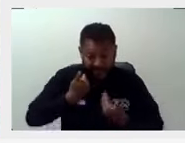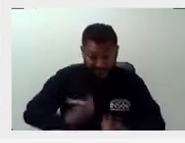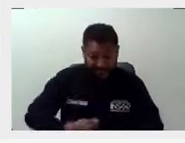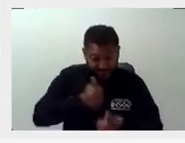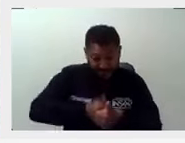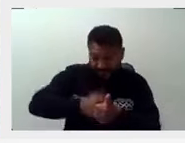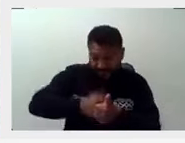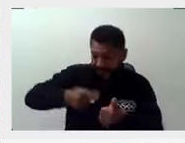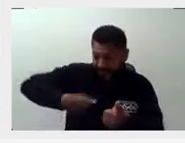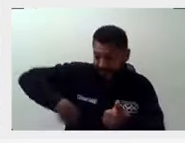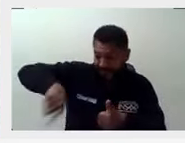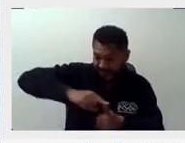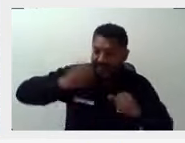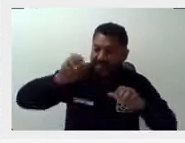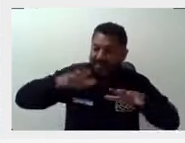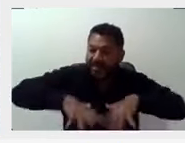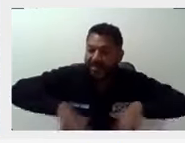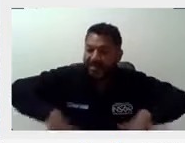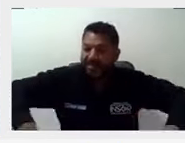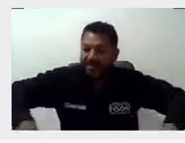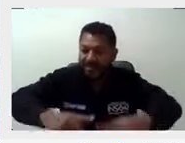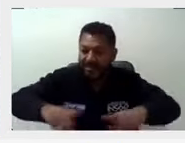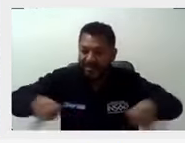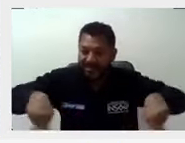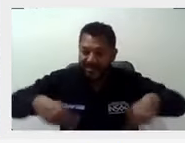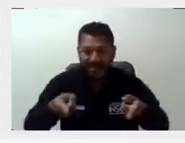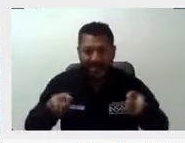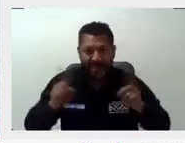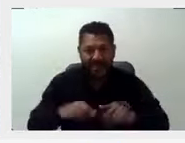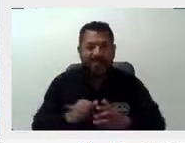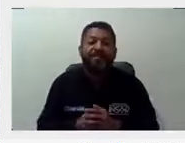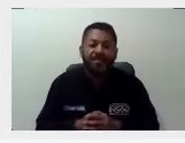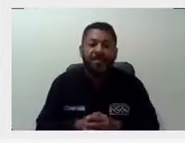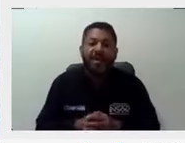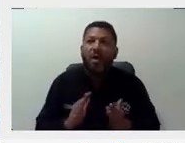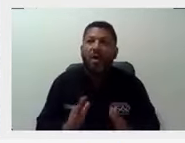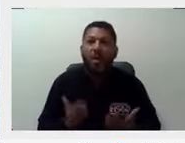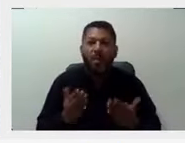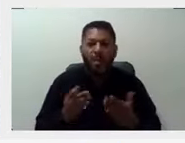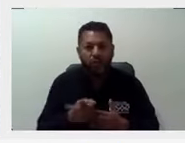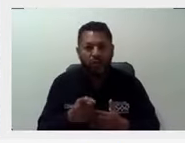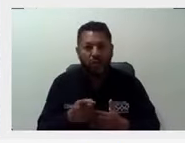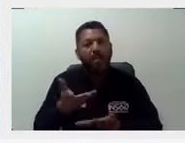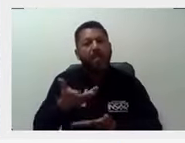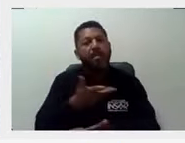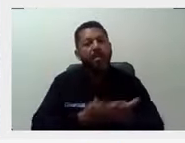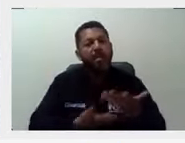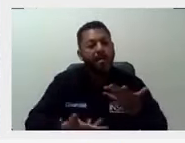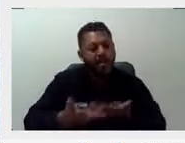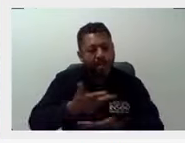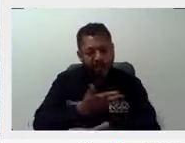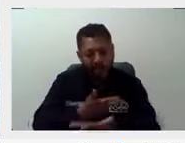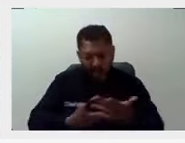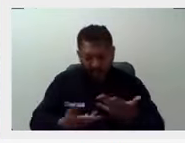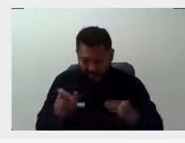una creatividad y tenemos la posibilidad de generar juegos cooperativos que también están